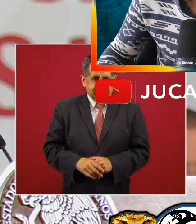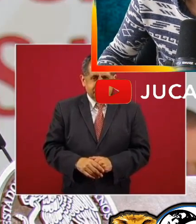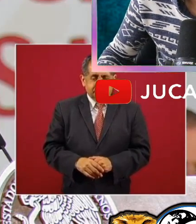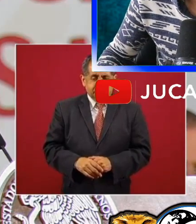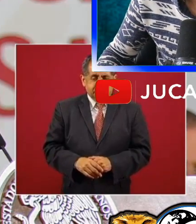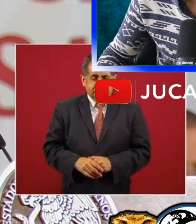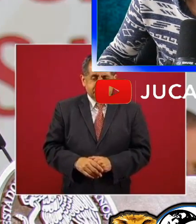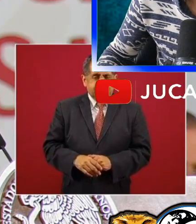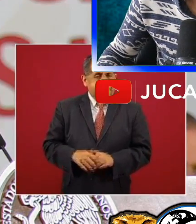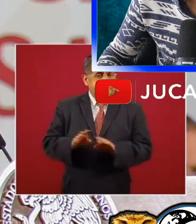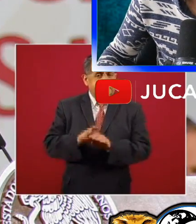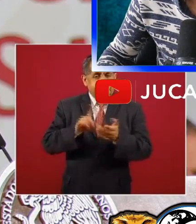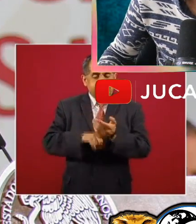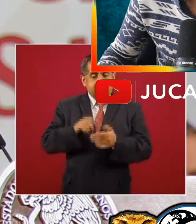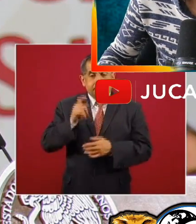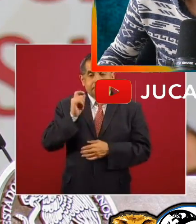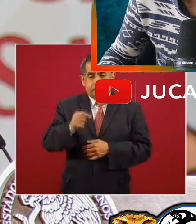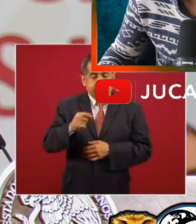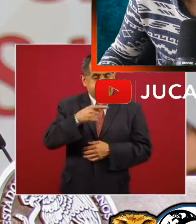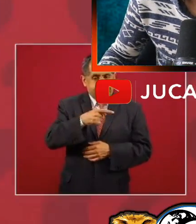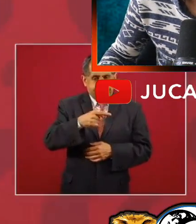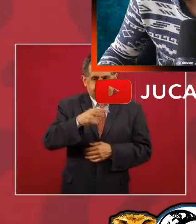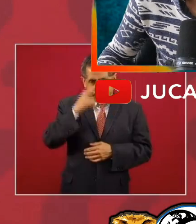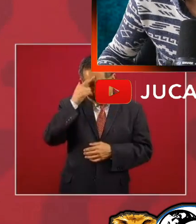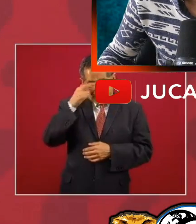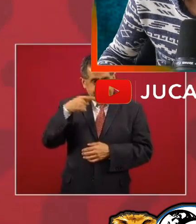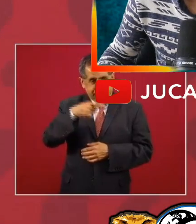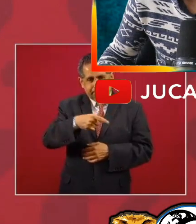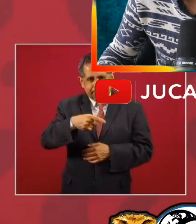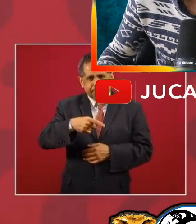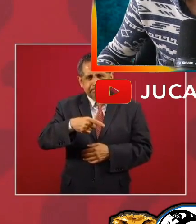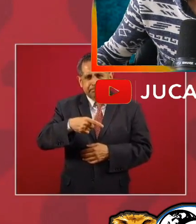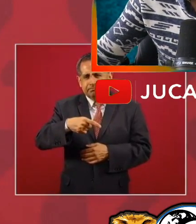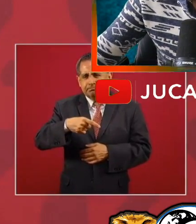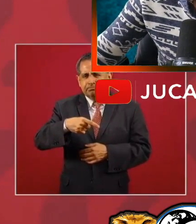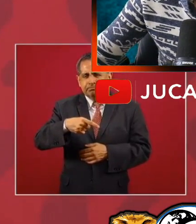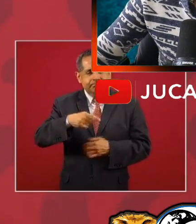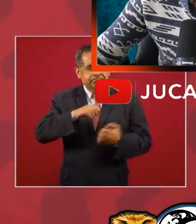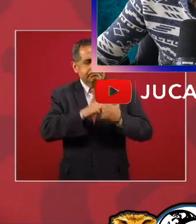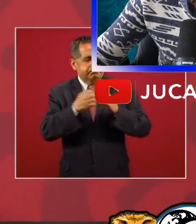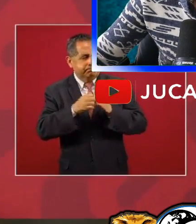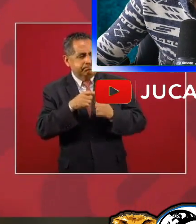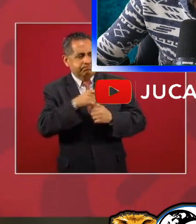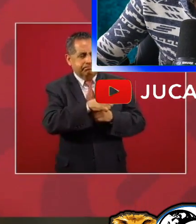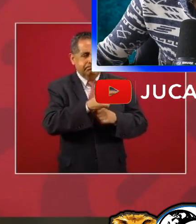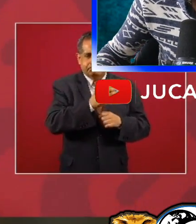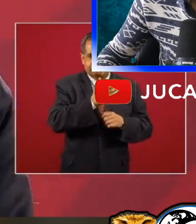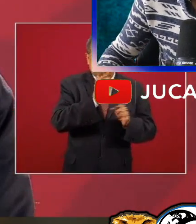Hay de parte de nuestros adversarios, de los conservadores,